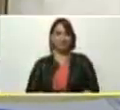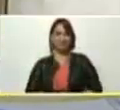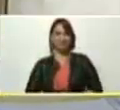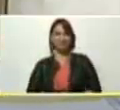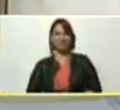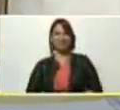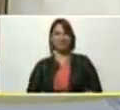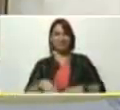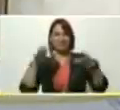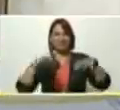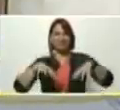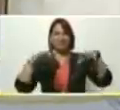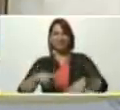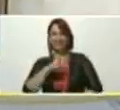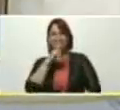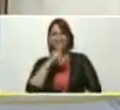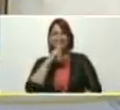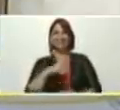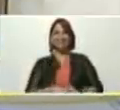han estado tremendas.